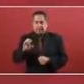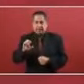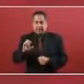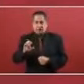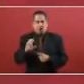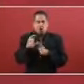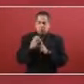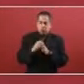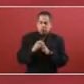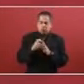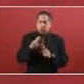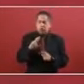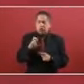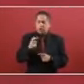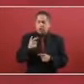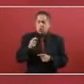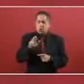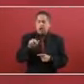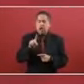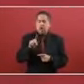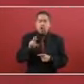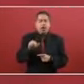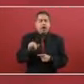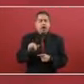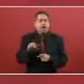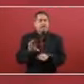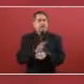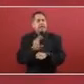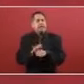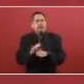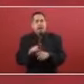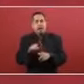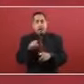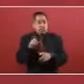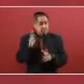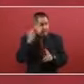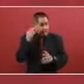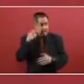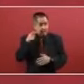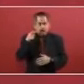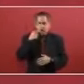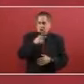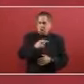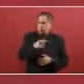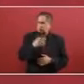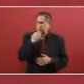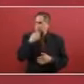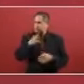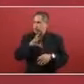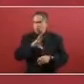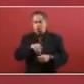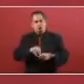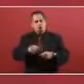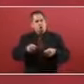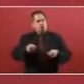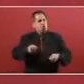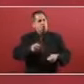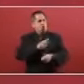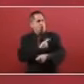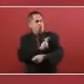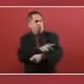comisión, que tenía un superpoder.